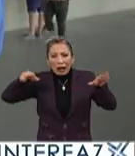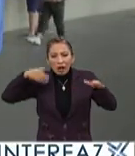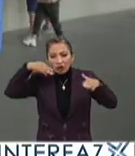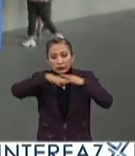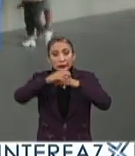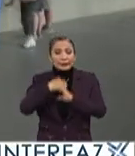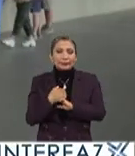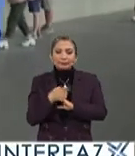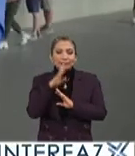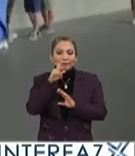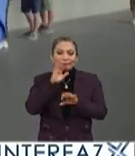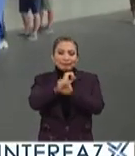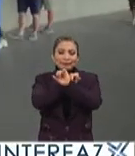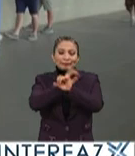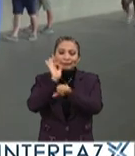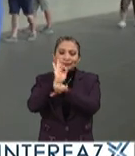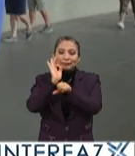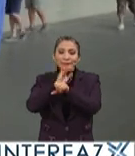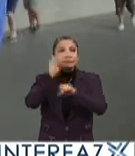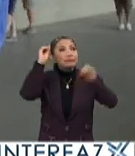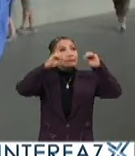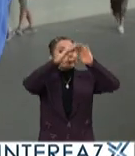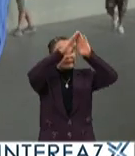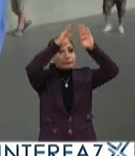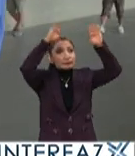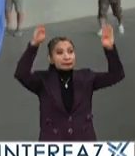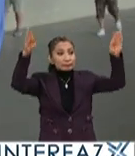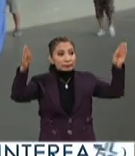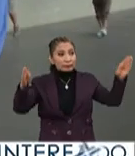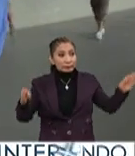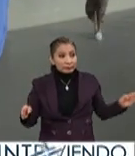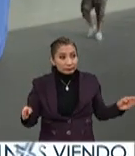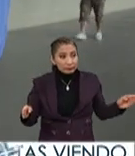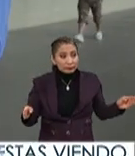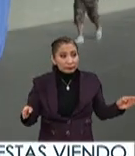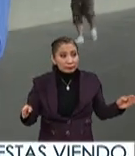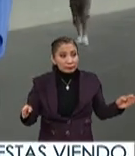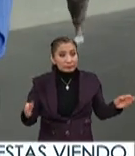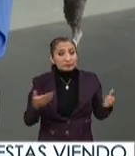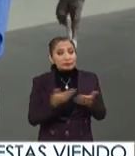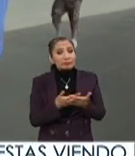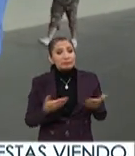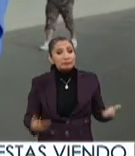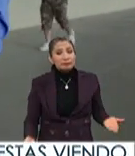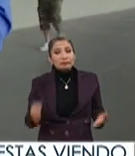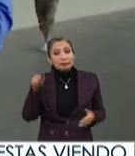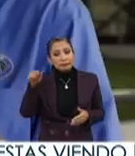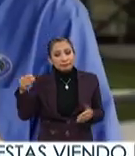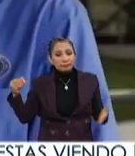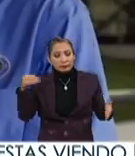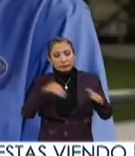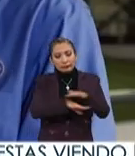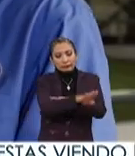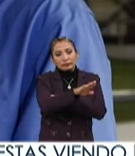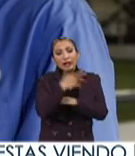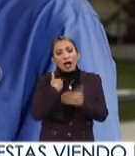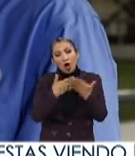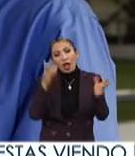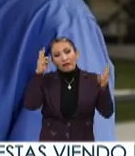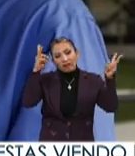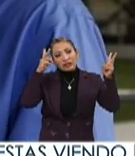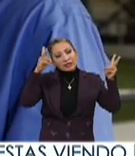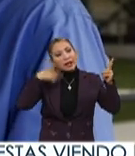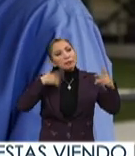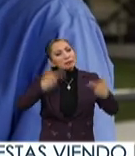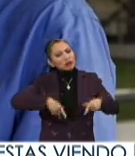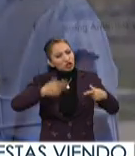Entonces, para protegerlo, se construyó esta gran bóveda y ahora es parte del centro de visitantes